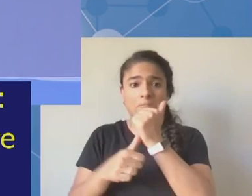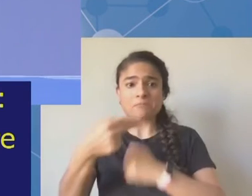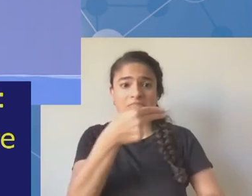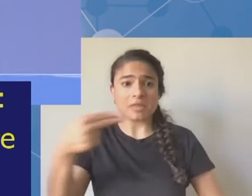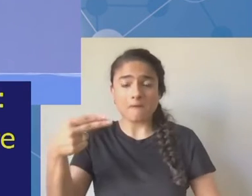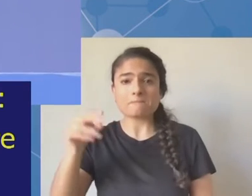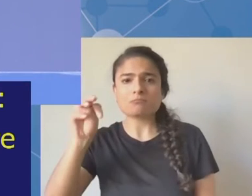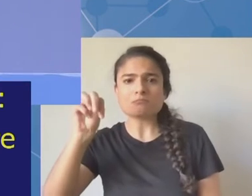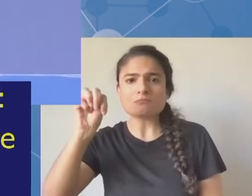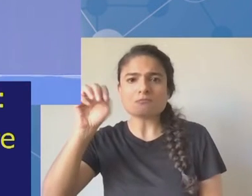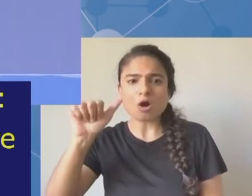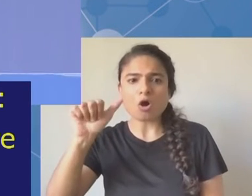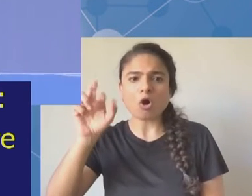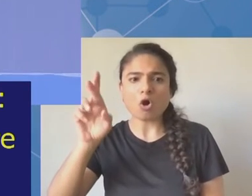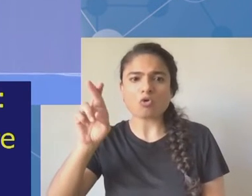perdón, la